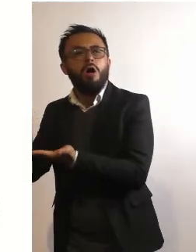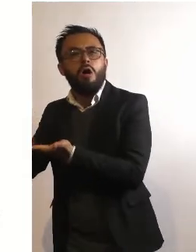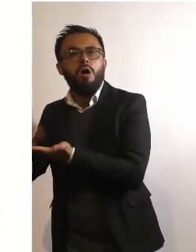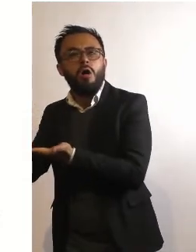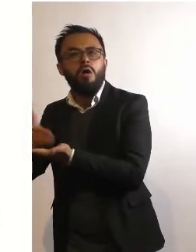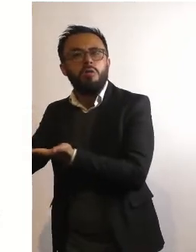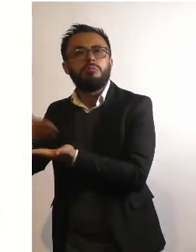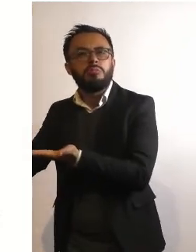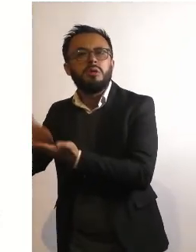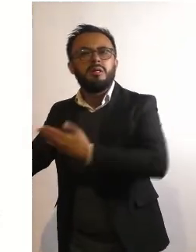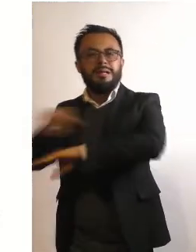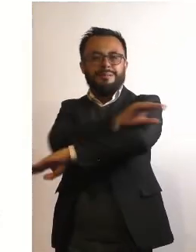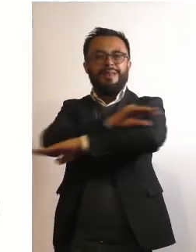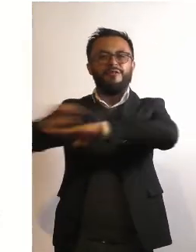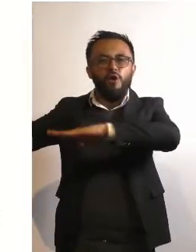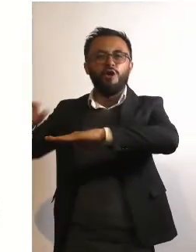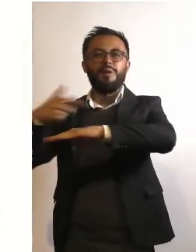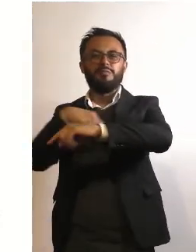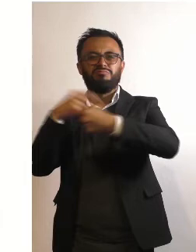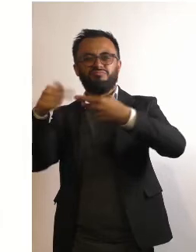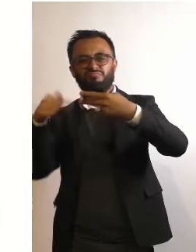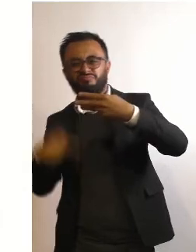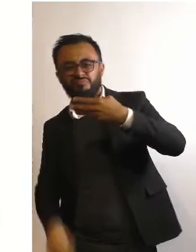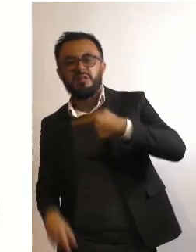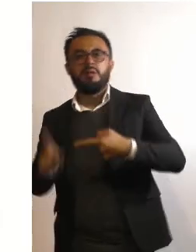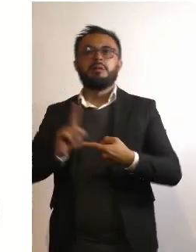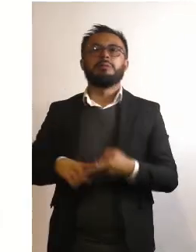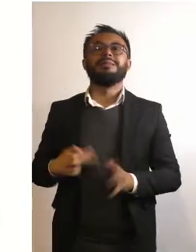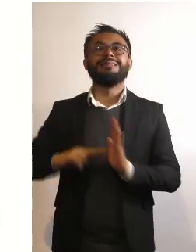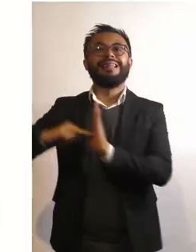al igual que venimos realizando, y